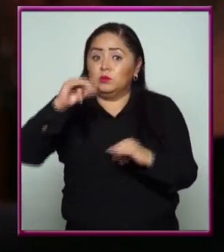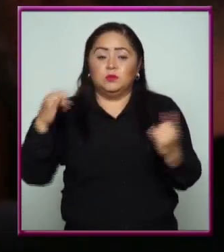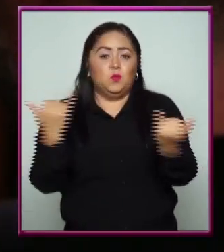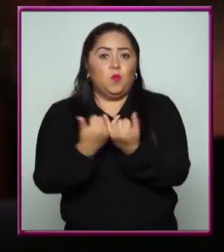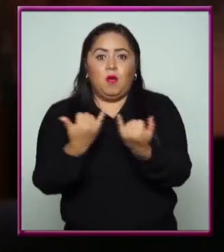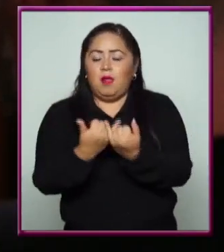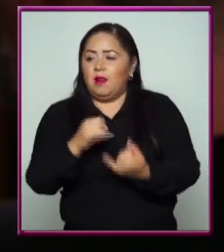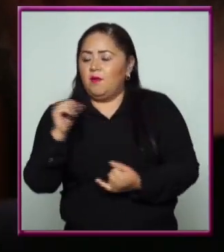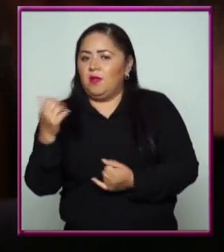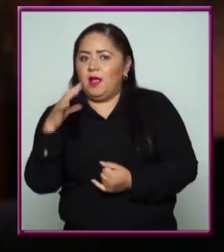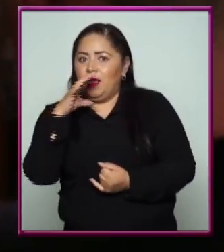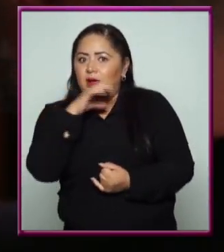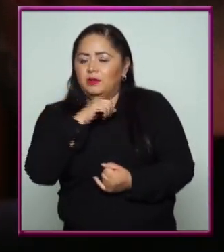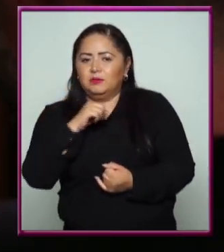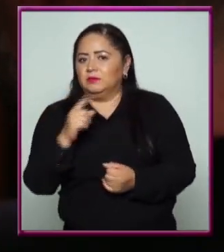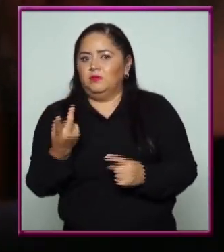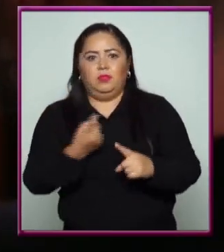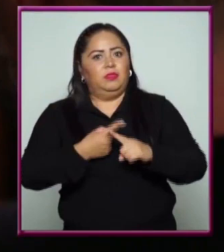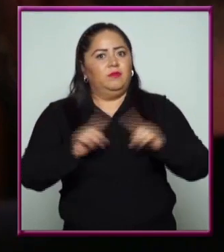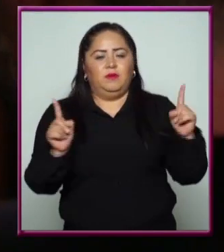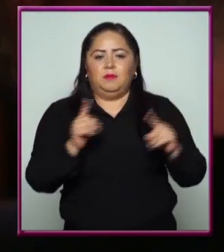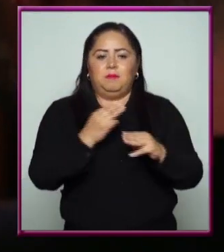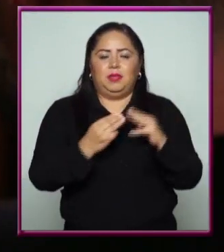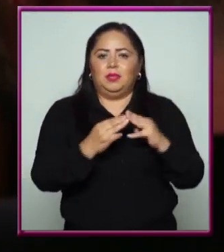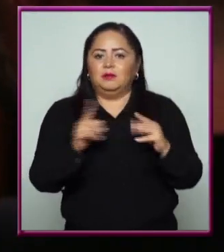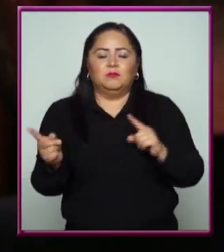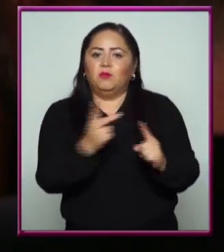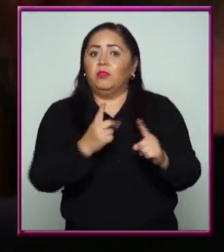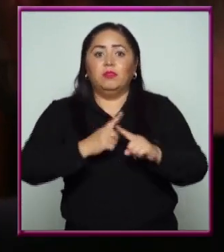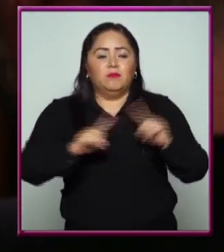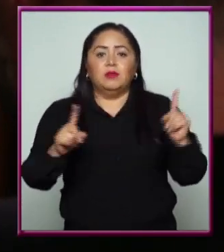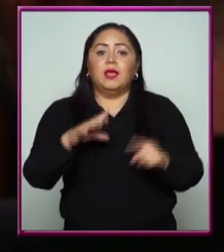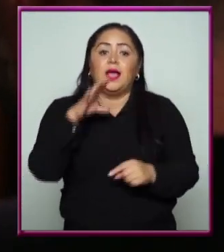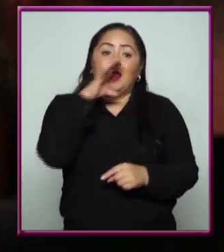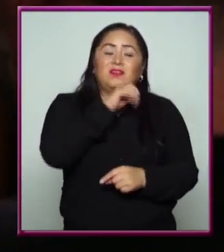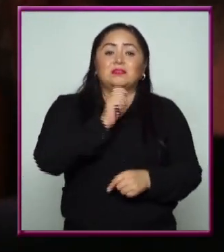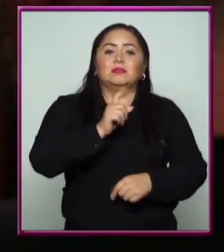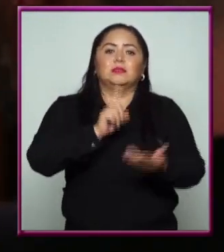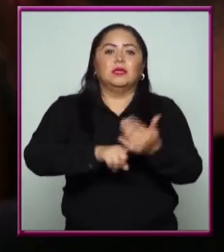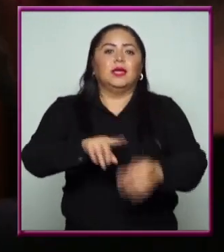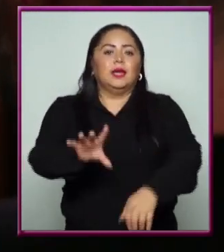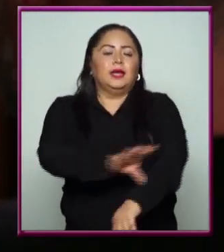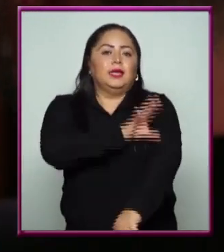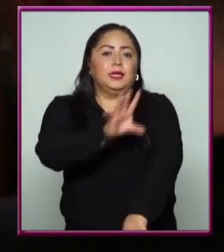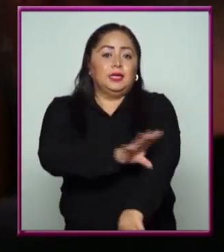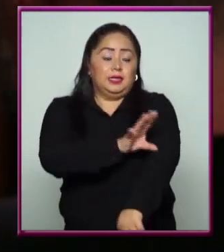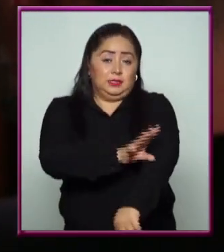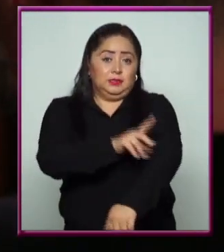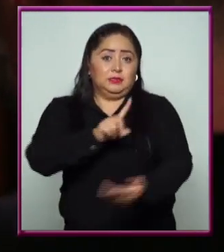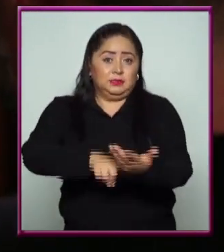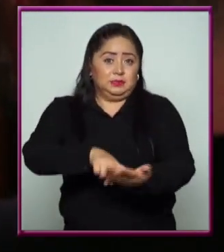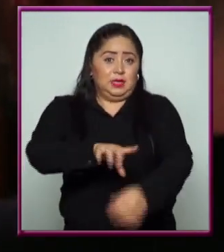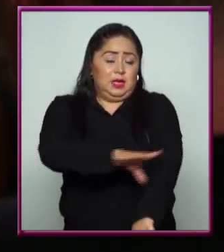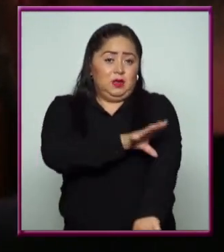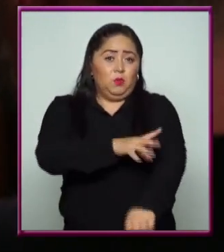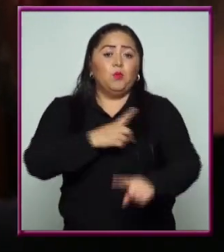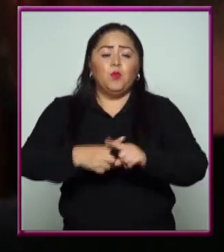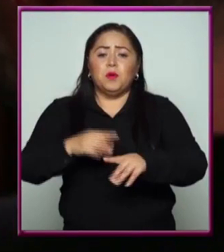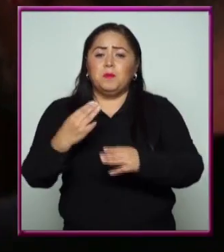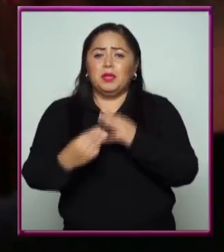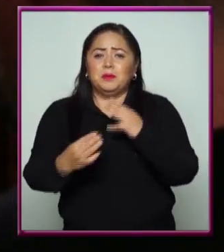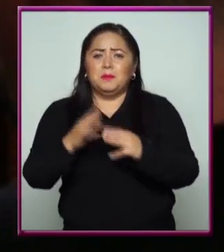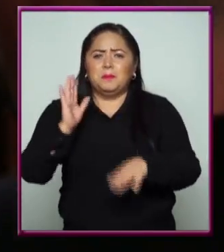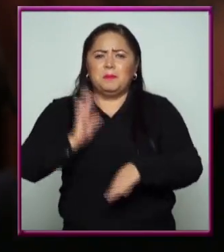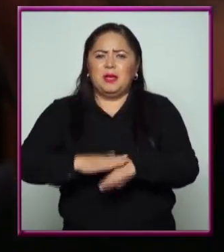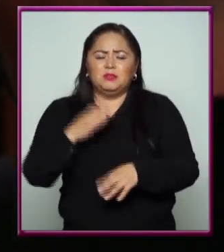que la temperatura es una propiedad de la materia, el calor es energía. La energía que fluye por ser los materiales